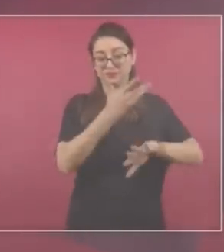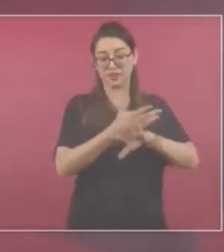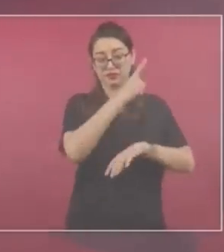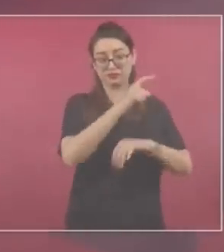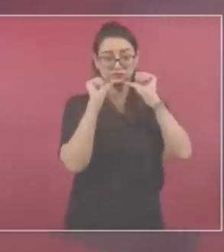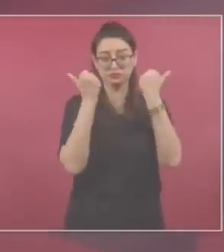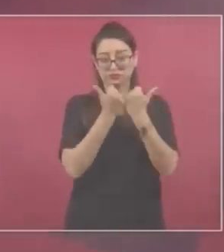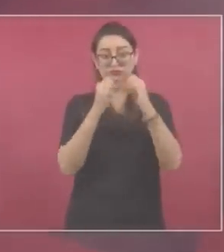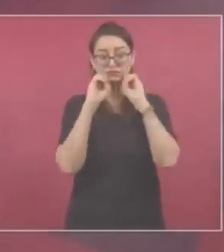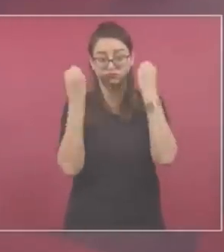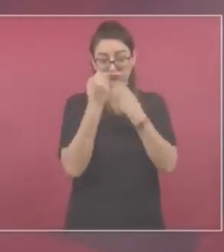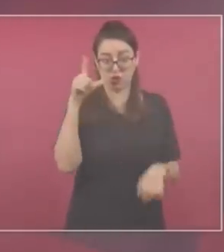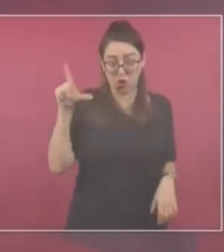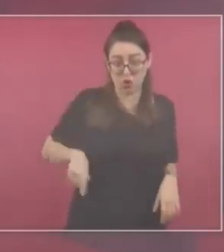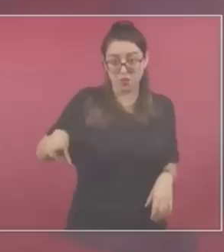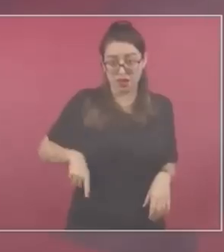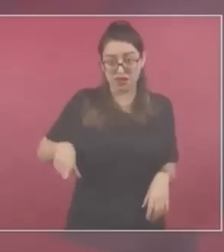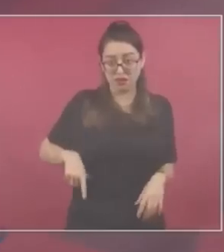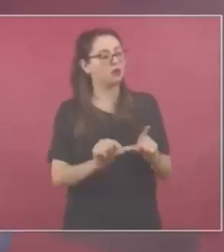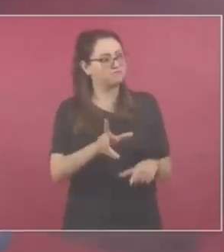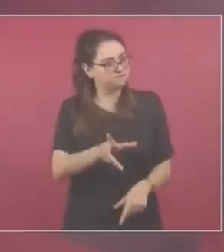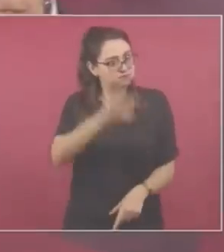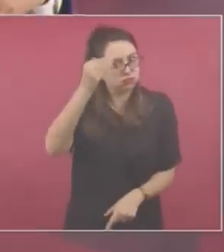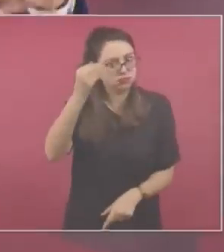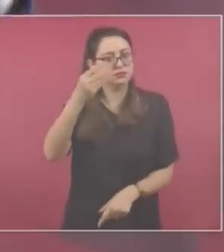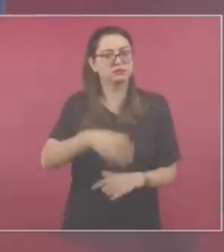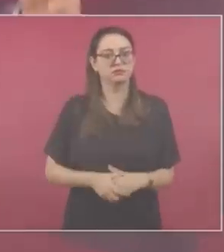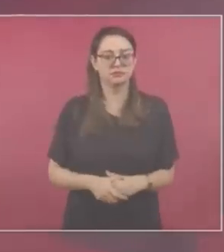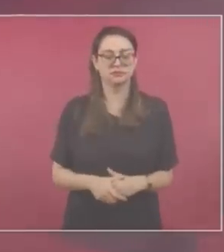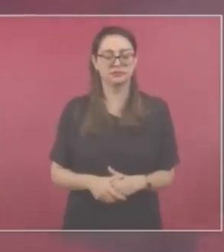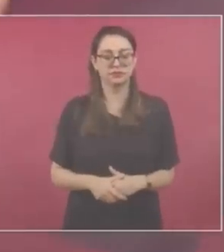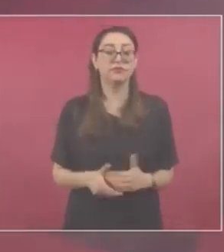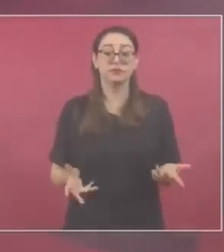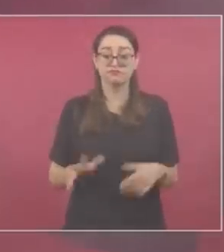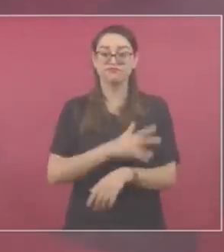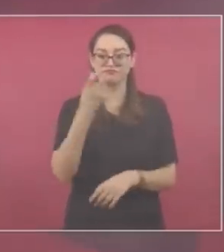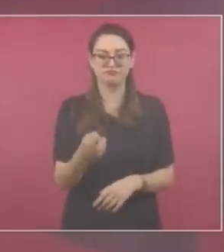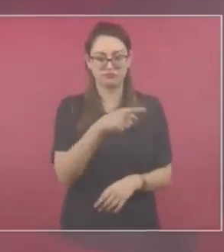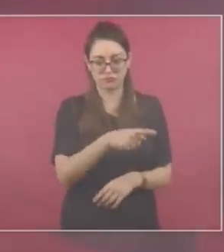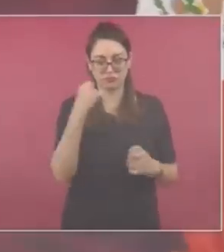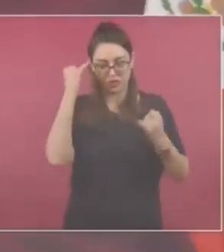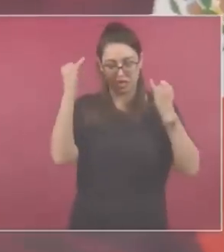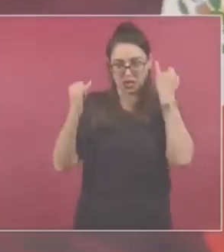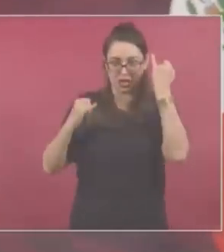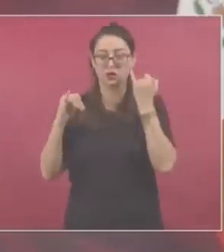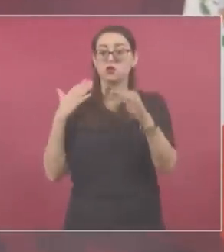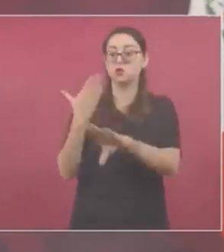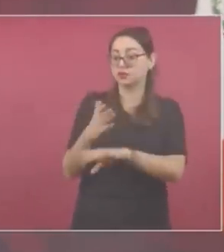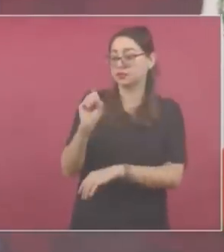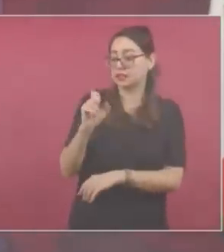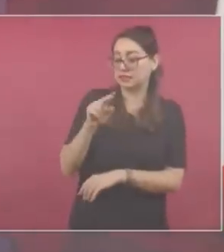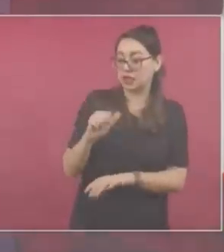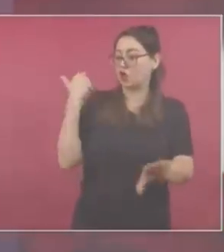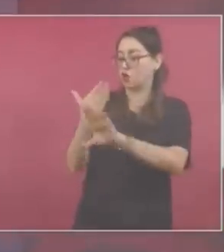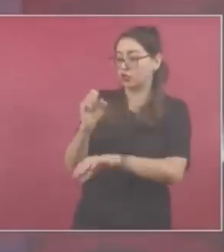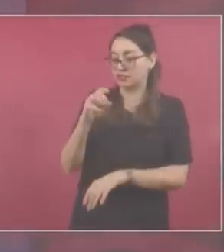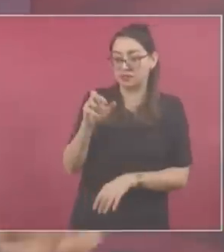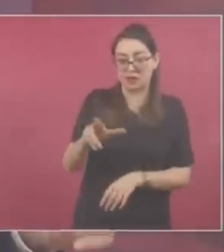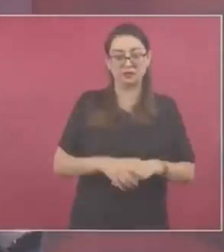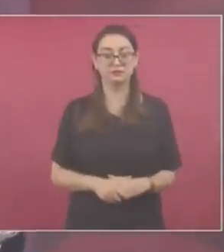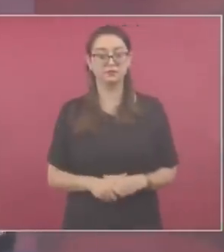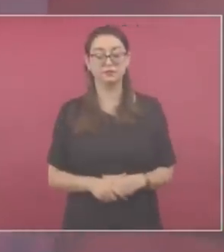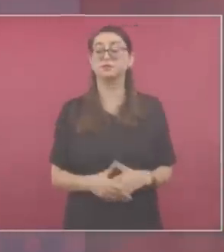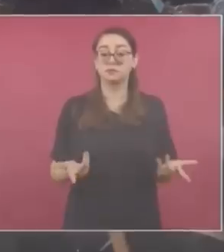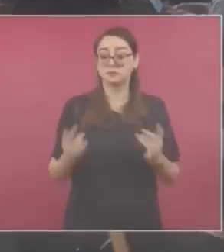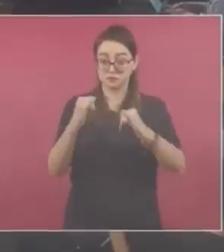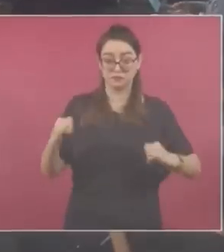Unidos mandaban en la Secretaría de Marina. Entonces, por eso, las investigaciones. Y me preguntas si le tengo confianza a las Fuerzas Armadas, claro que sí. Y si le tengo